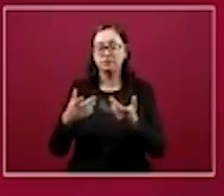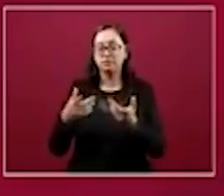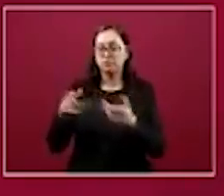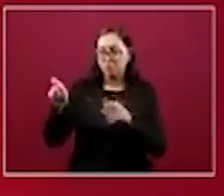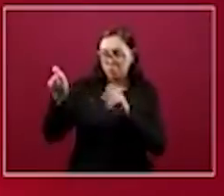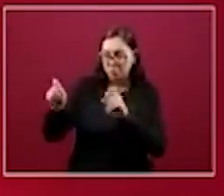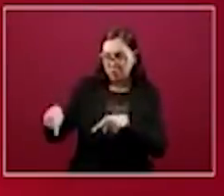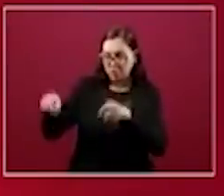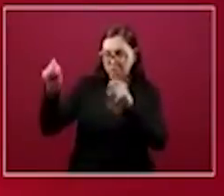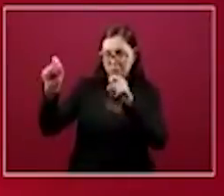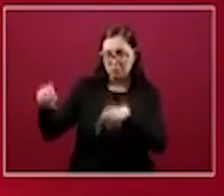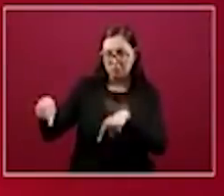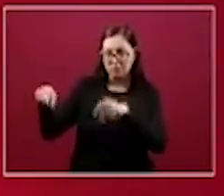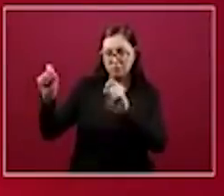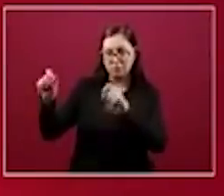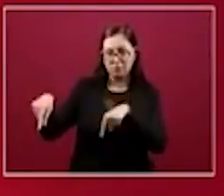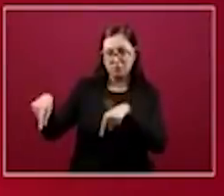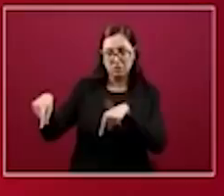proveedores